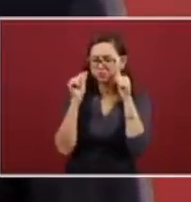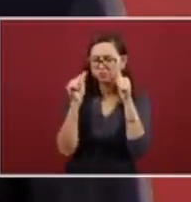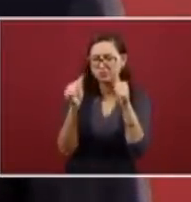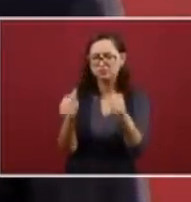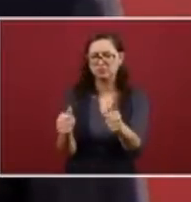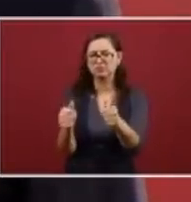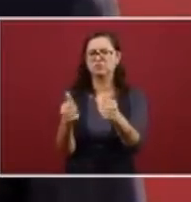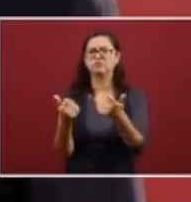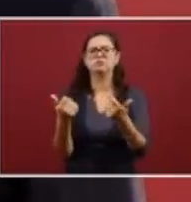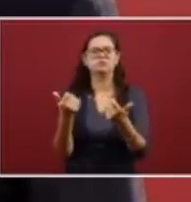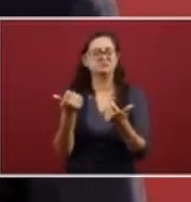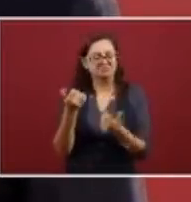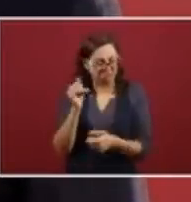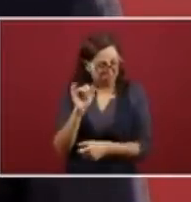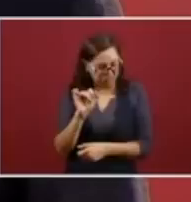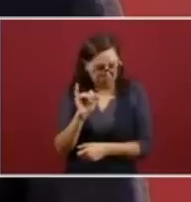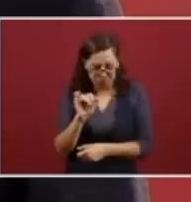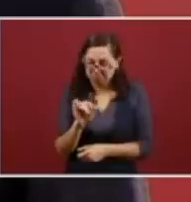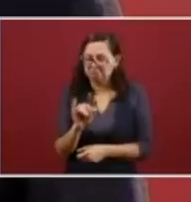a tendidos